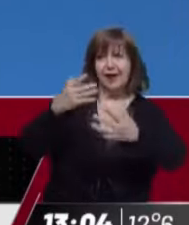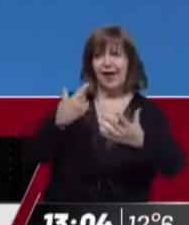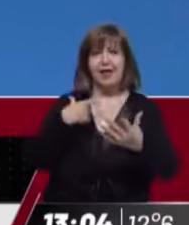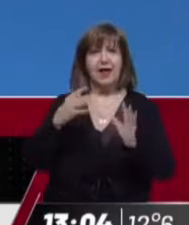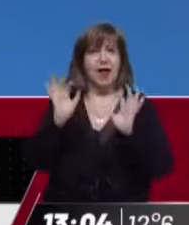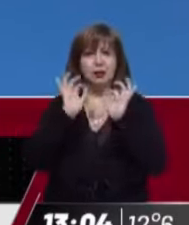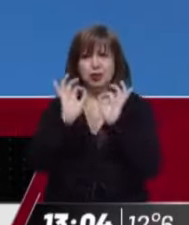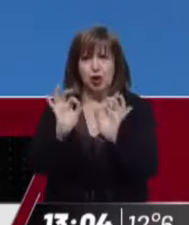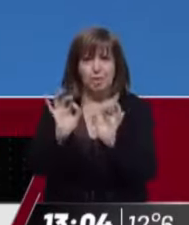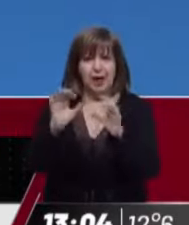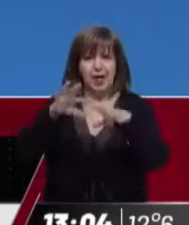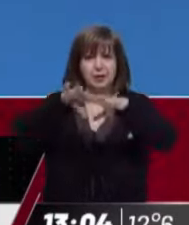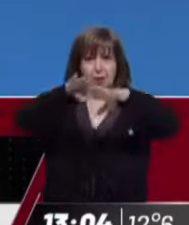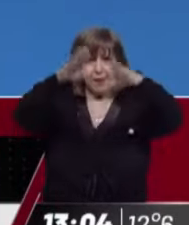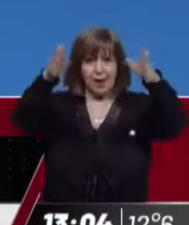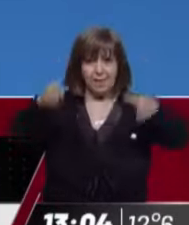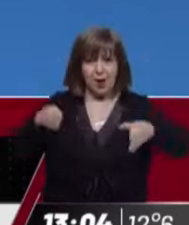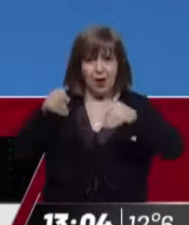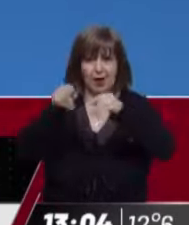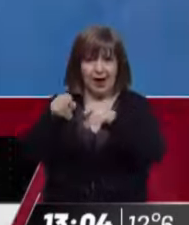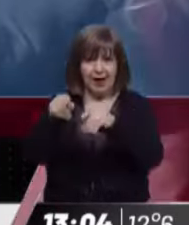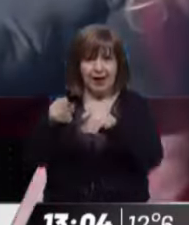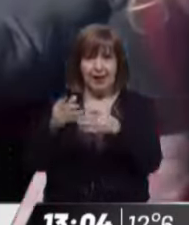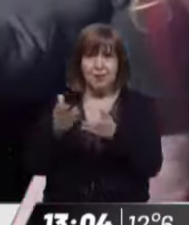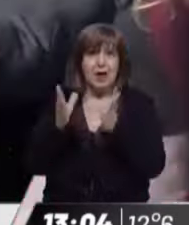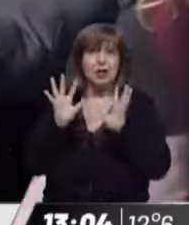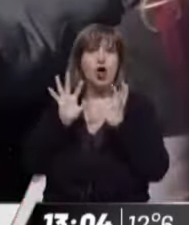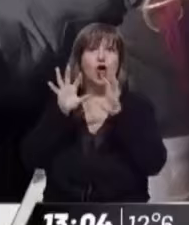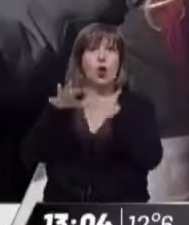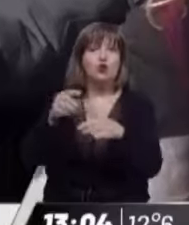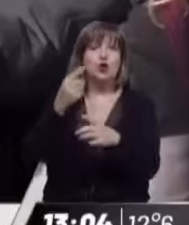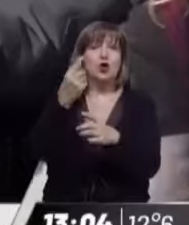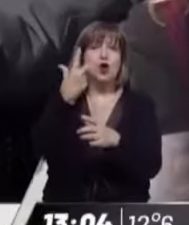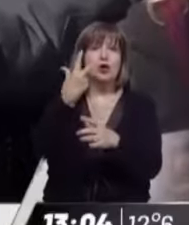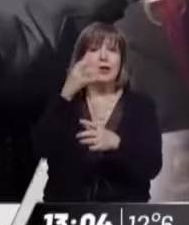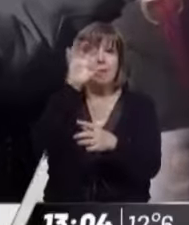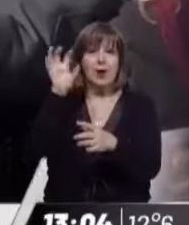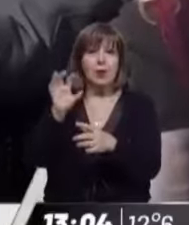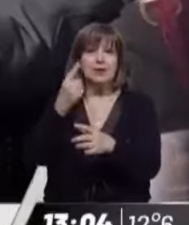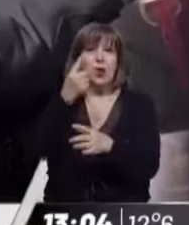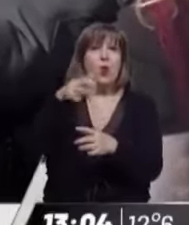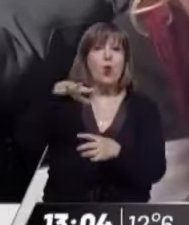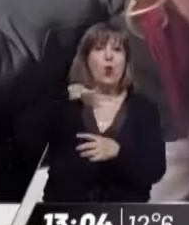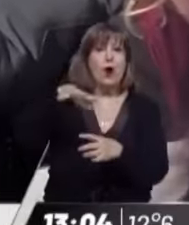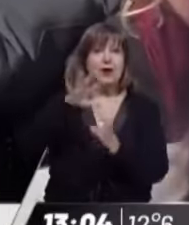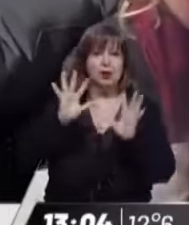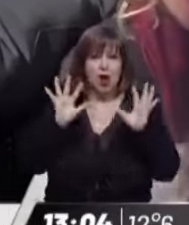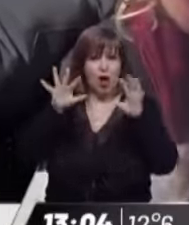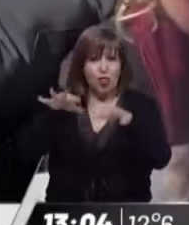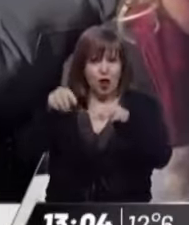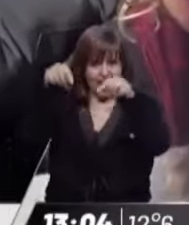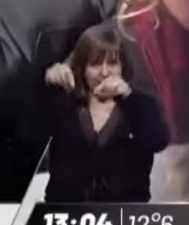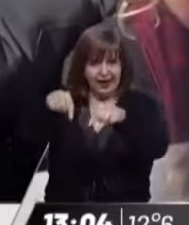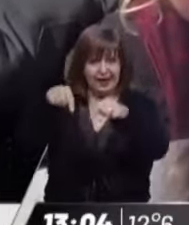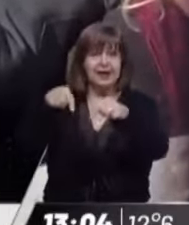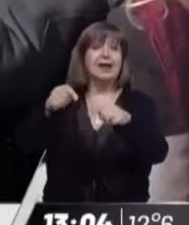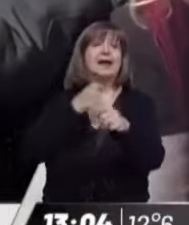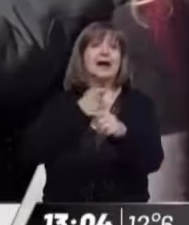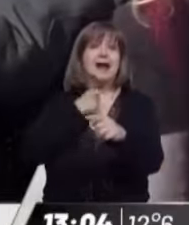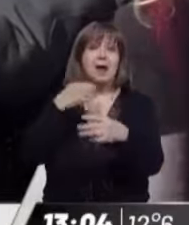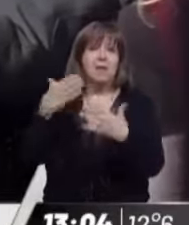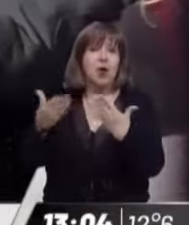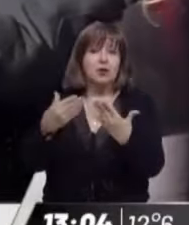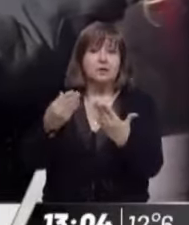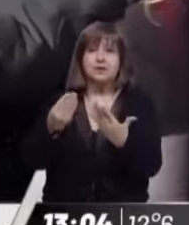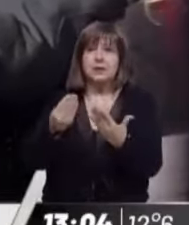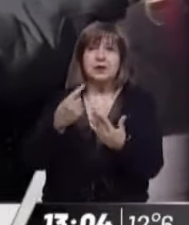equipamiento logístico, ¿Tiene largo plazo identificación. esto? ¿La inversión? No es de tan largo plazo. Nosotros aspiramos, no